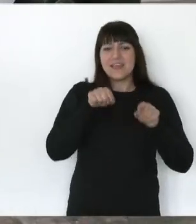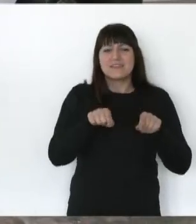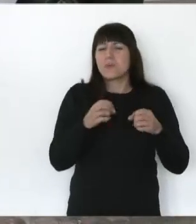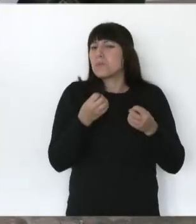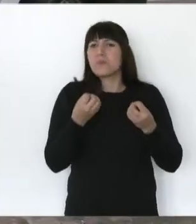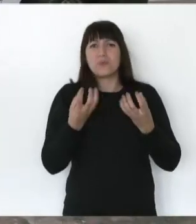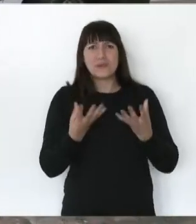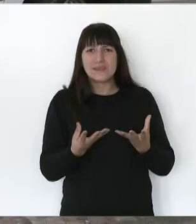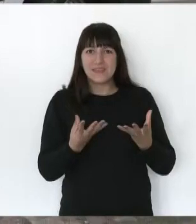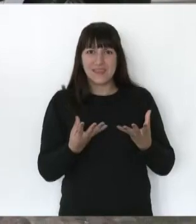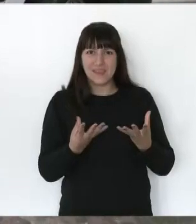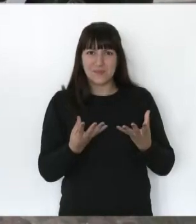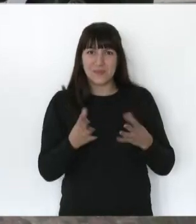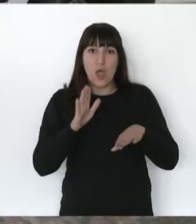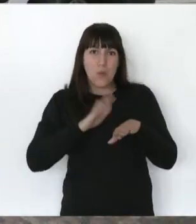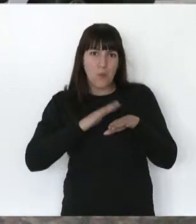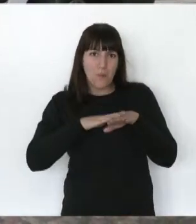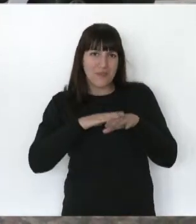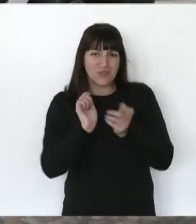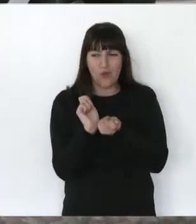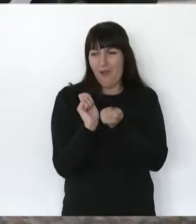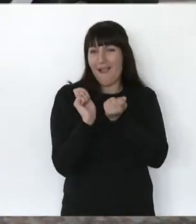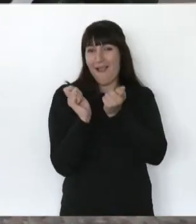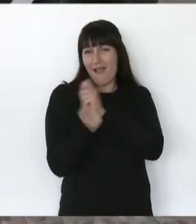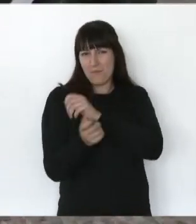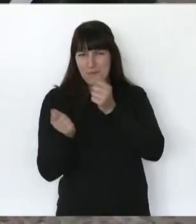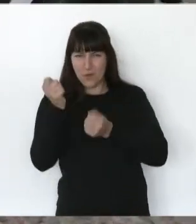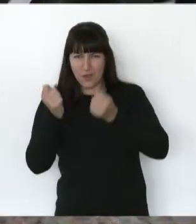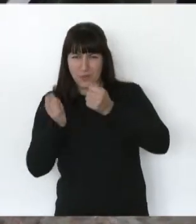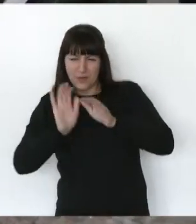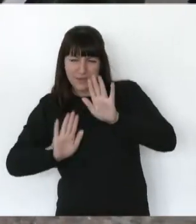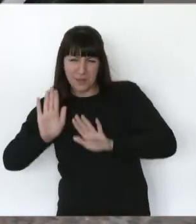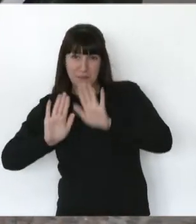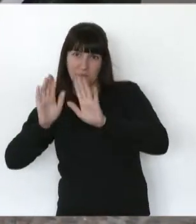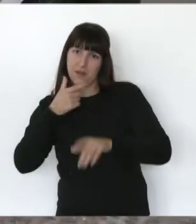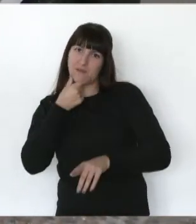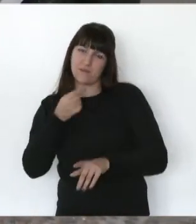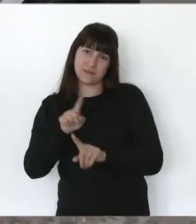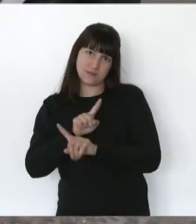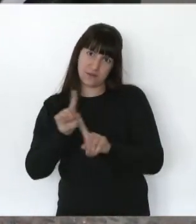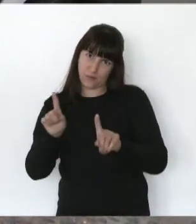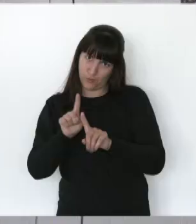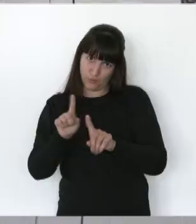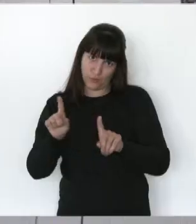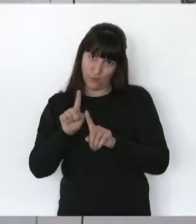funcionarios de vehículos, porque mientras se produjo el cambio, que no es fácil,